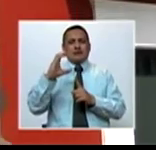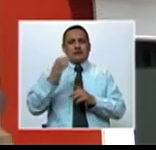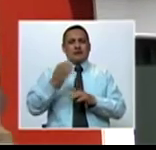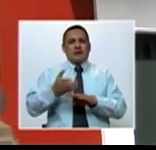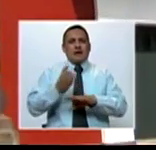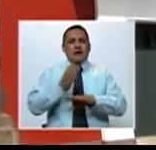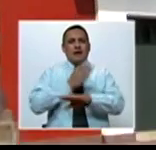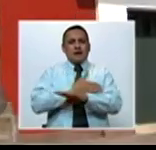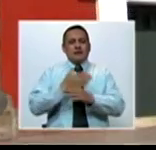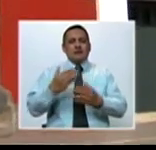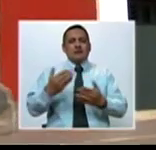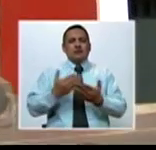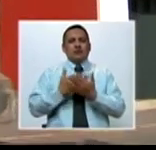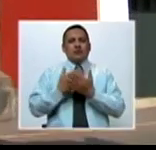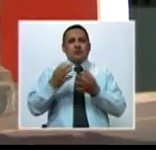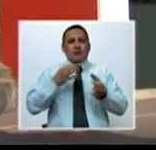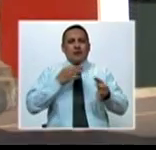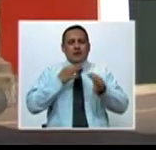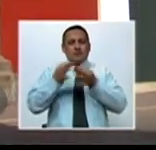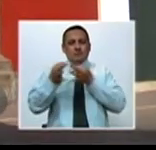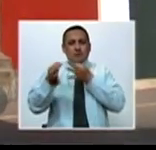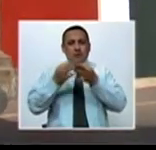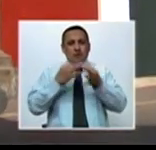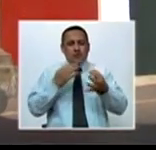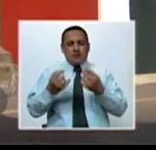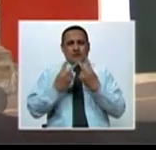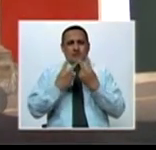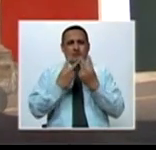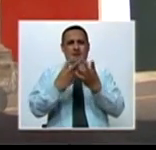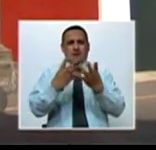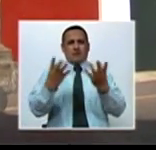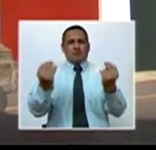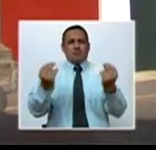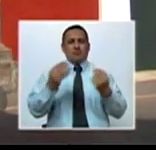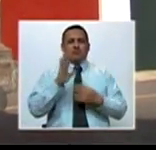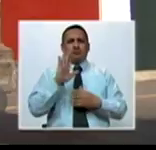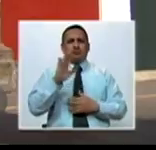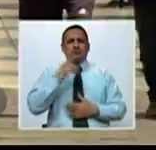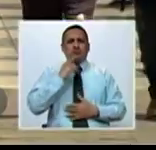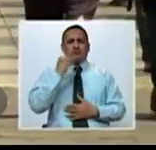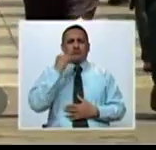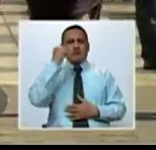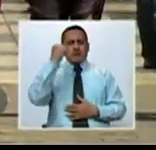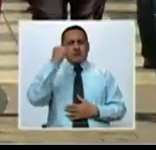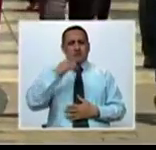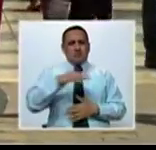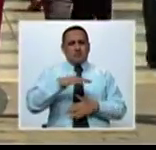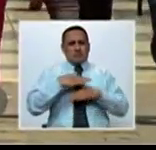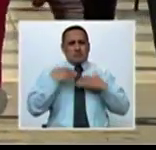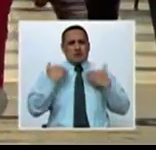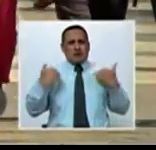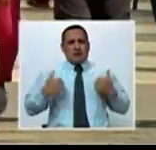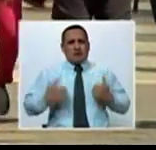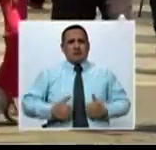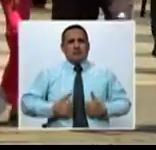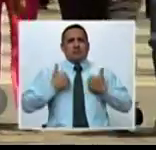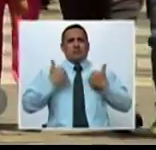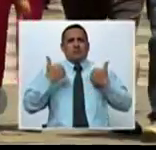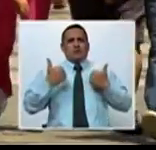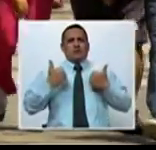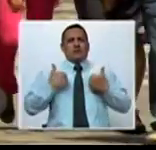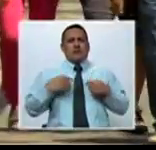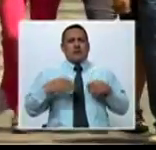Constitucional, donde refirió la vulneración de sus derechos a la vida, a